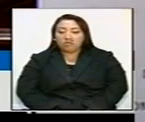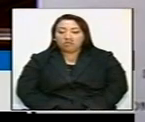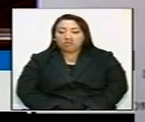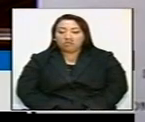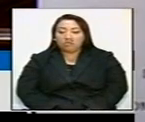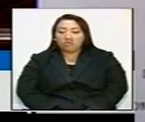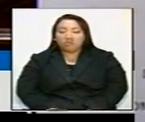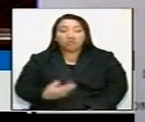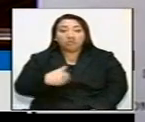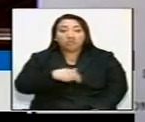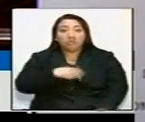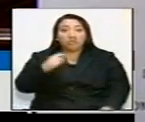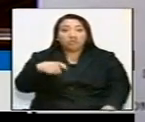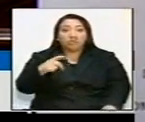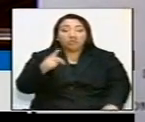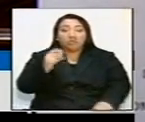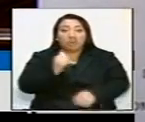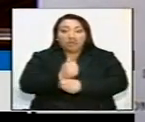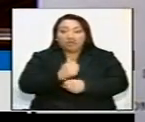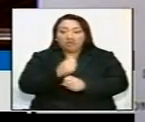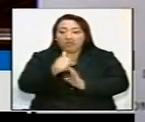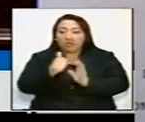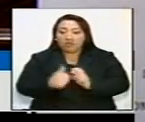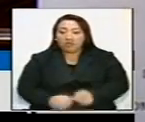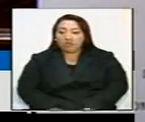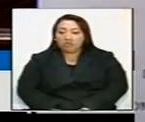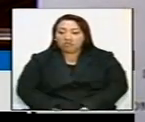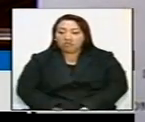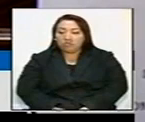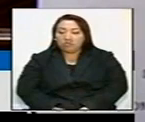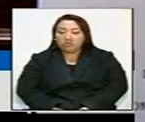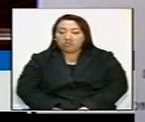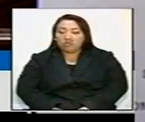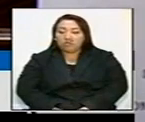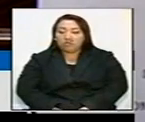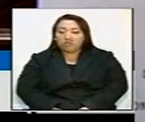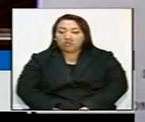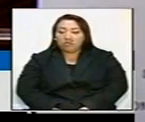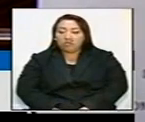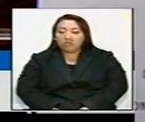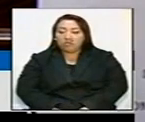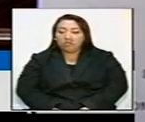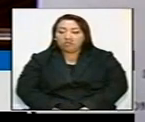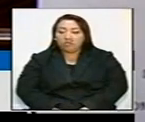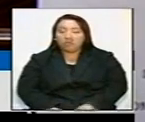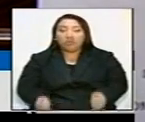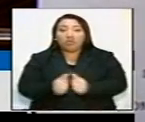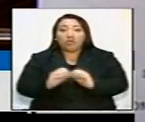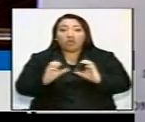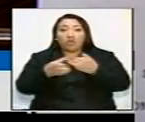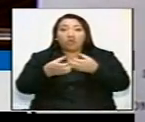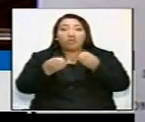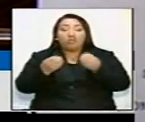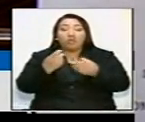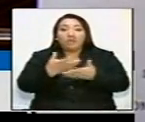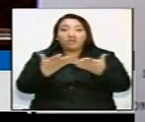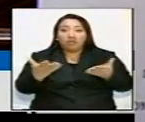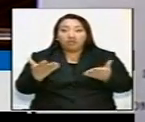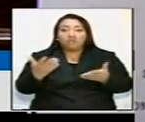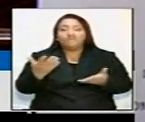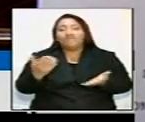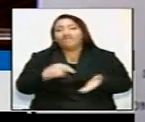Necesitamos también una articulación con el Congreso, ¿no? El Congreso, porque varias de estas medidas,